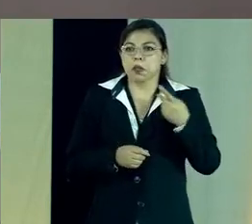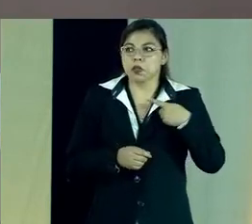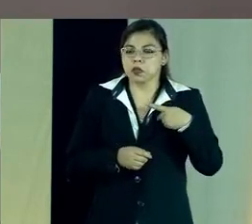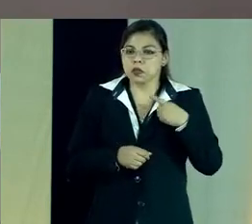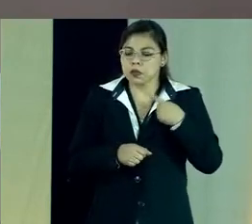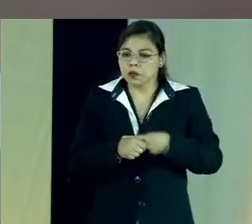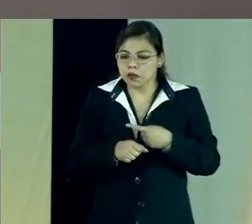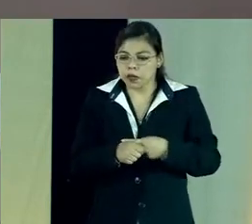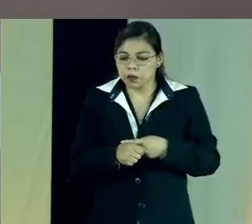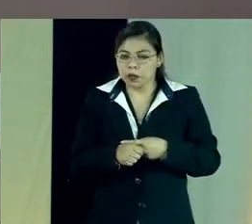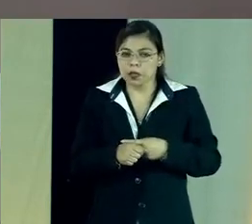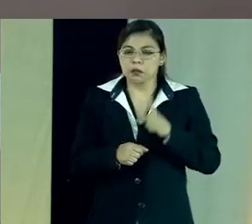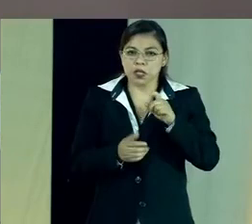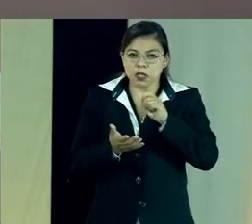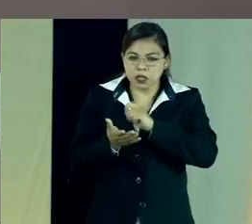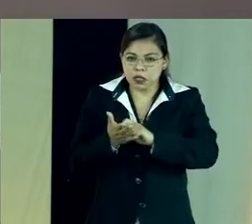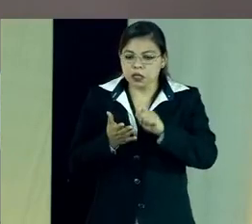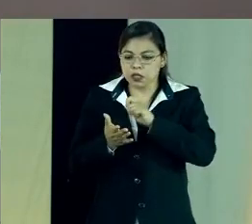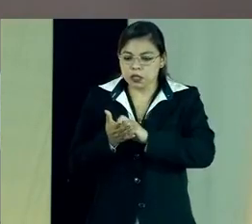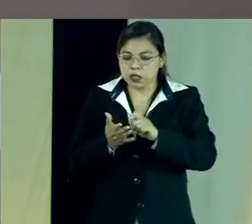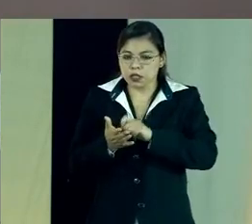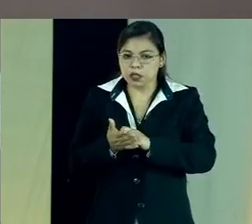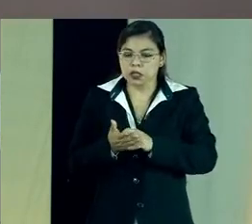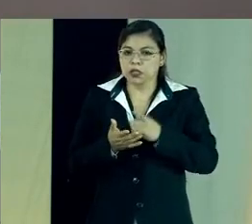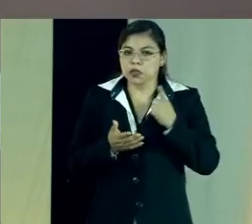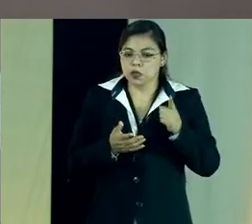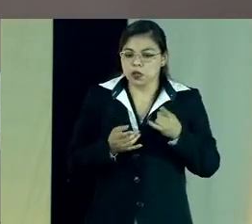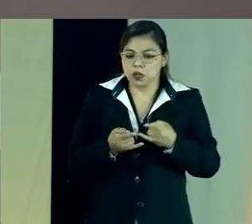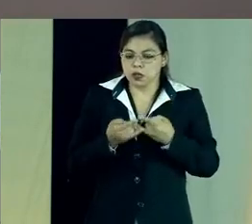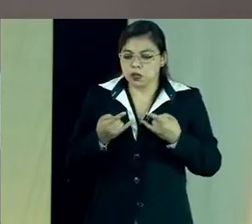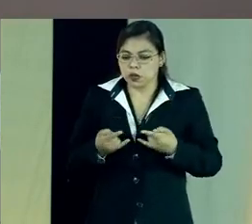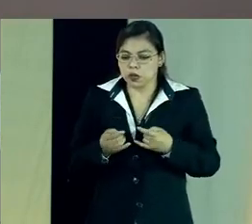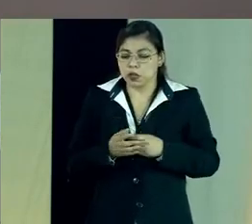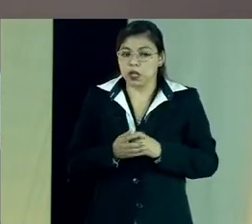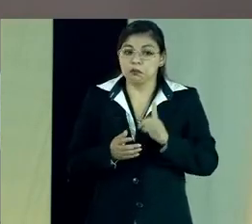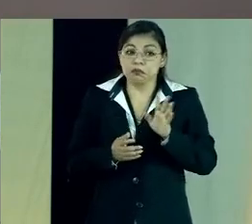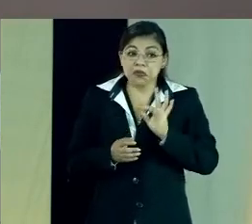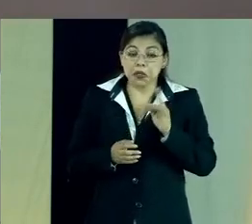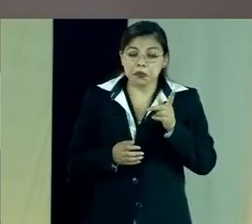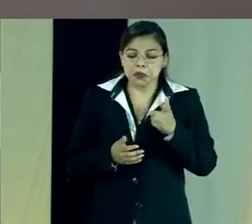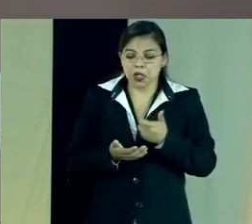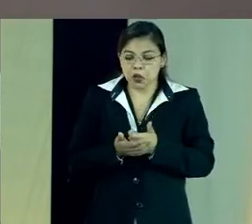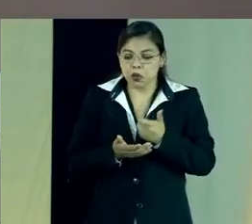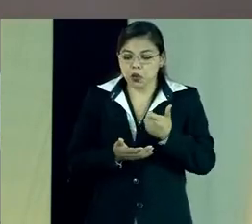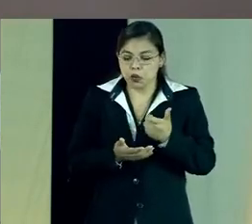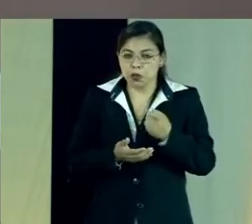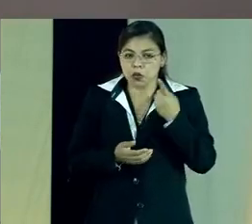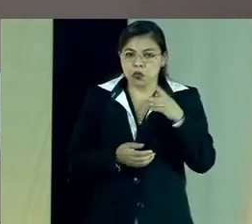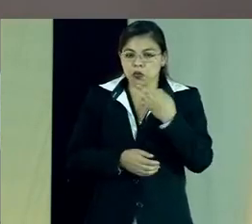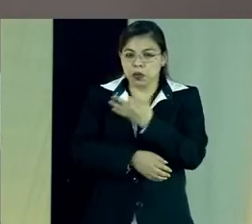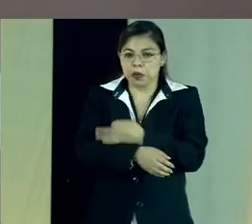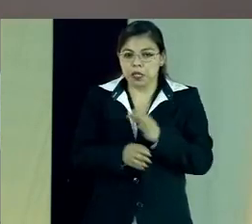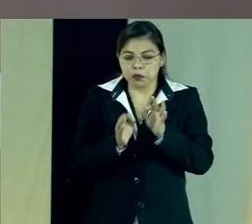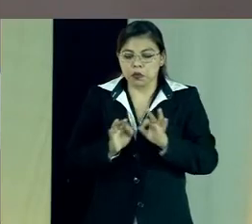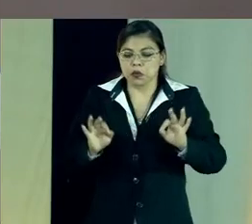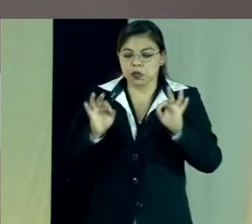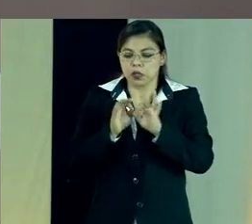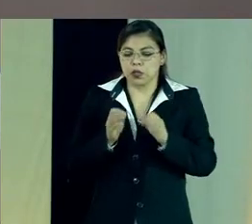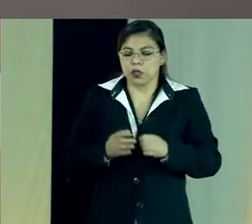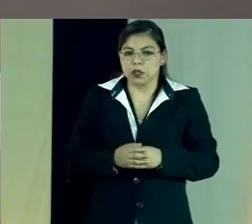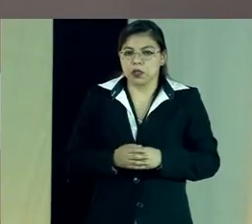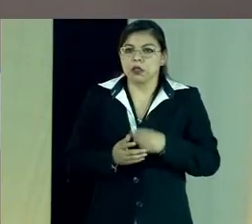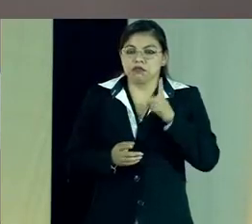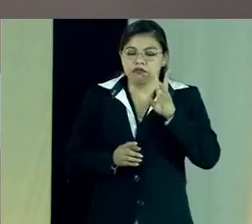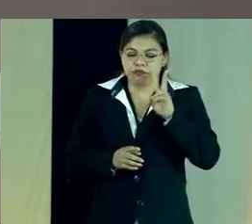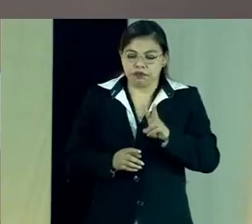primo del escritor a la ruina económica y la pérdida de su familia las